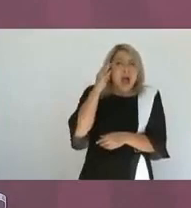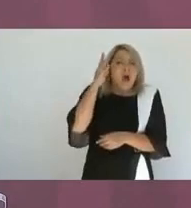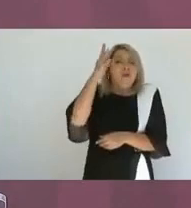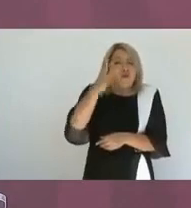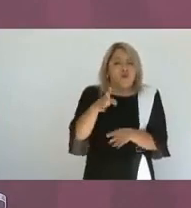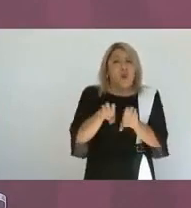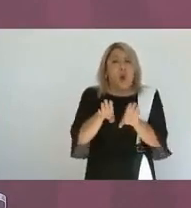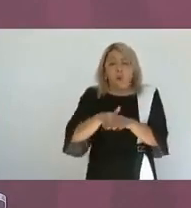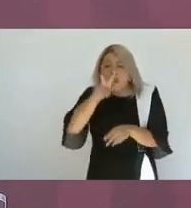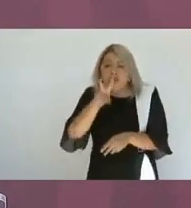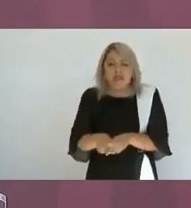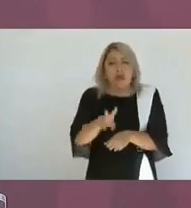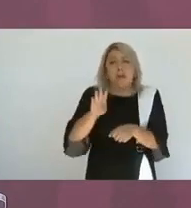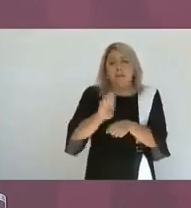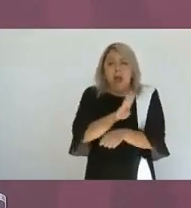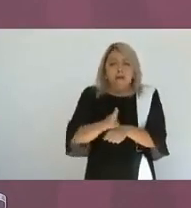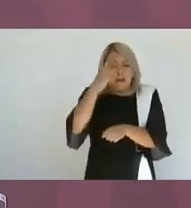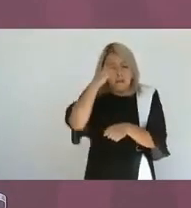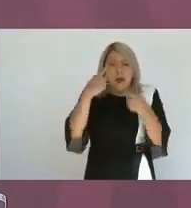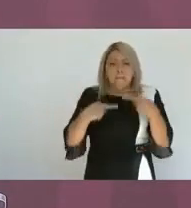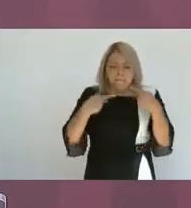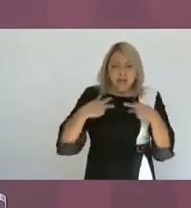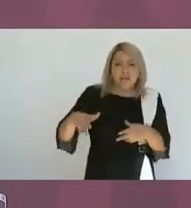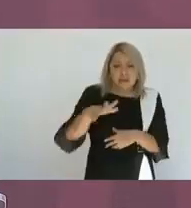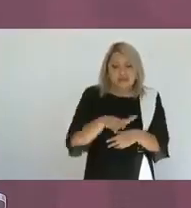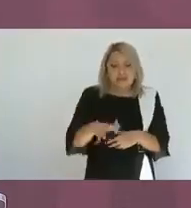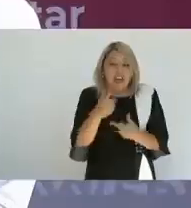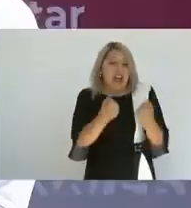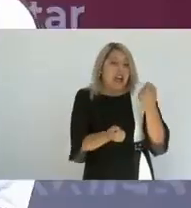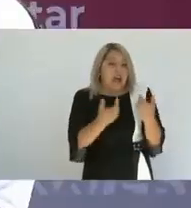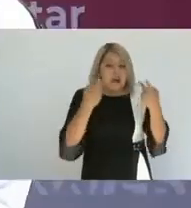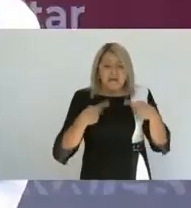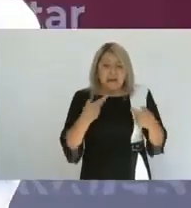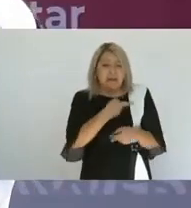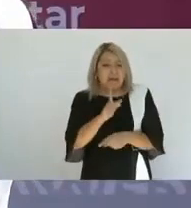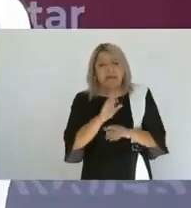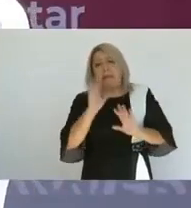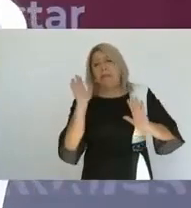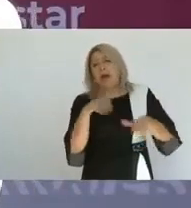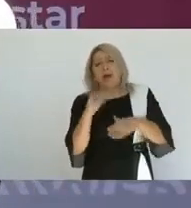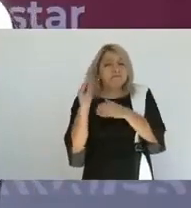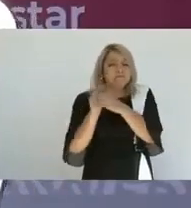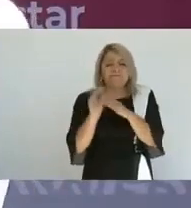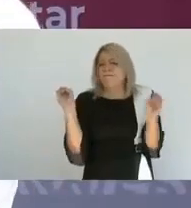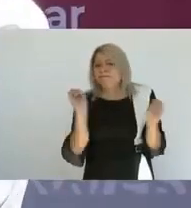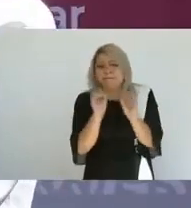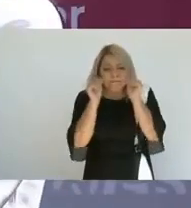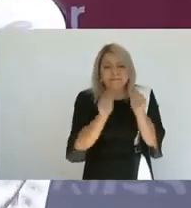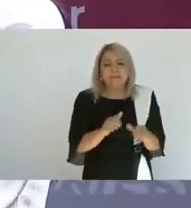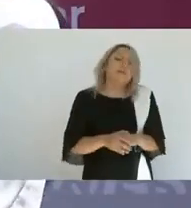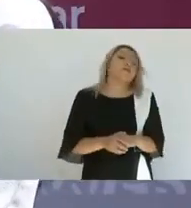del pueblo, y los más pobres ni siquiera figuraban en su horizonte. Los tecnócratas de